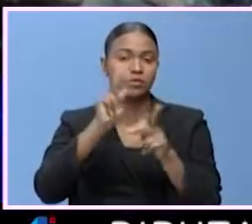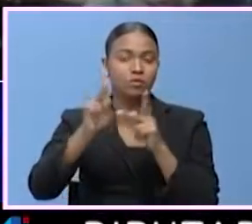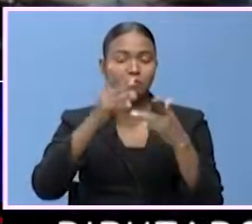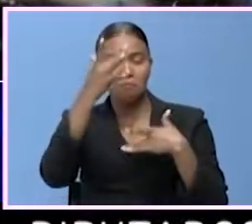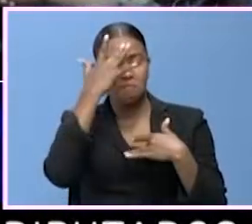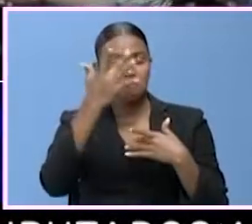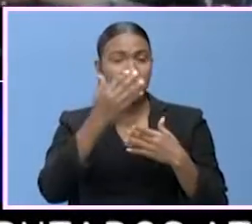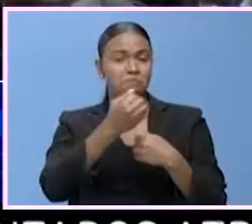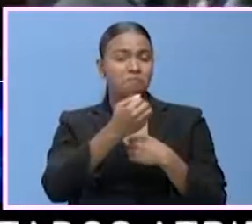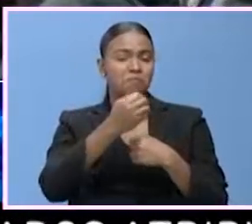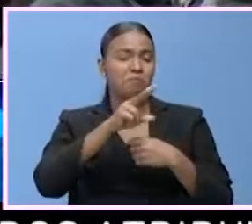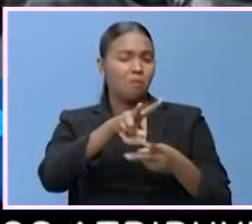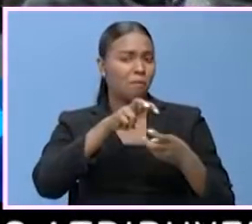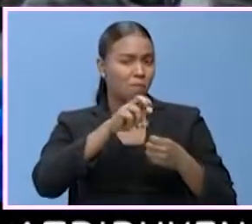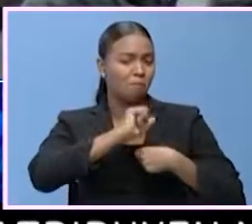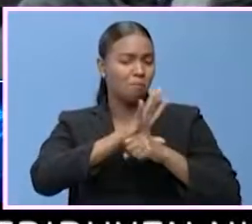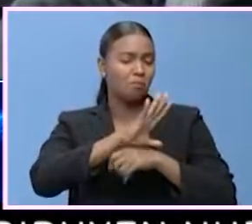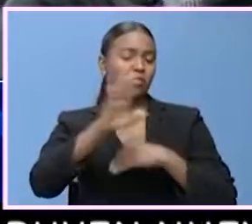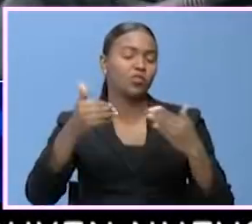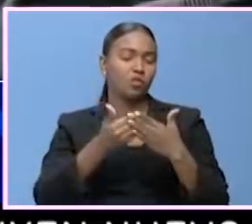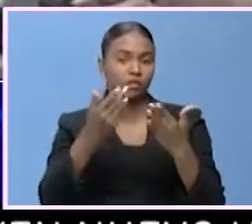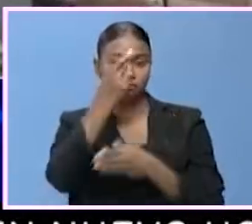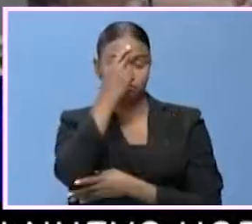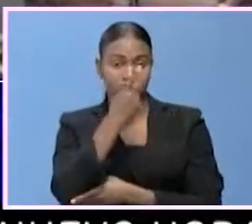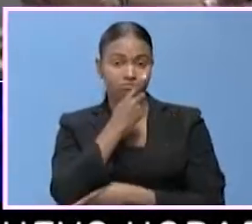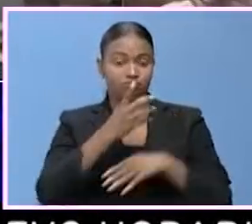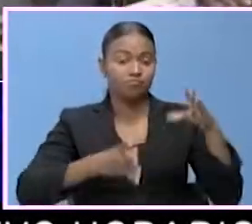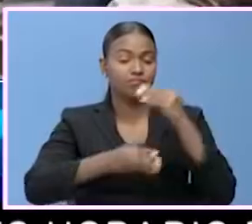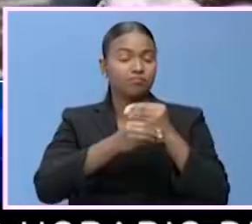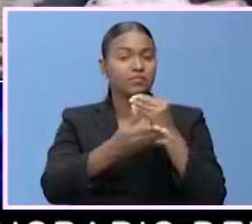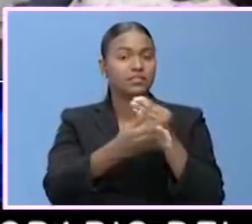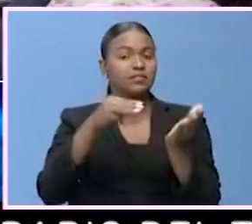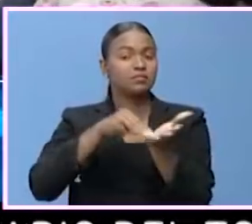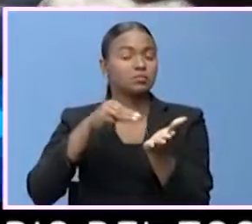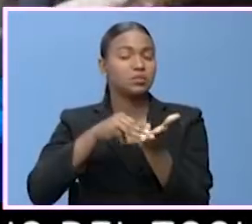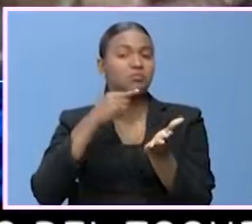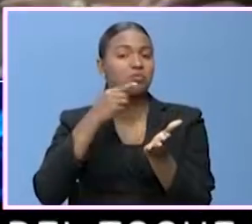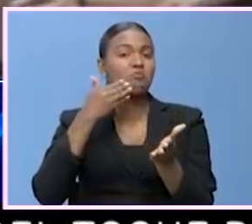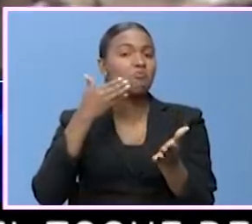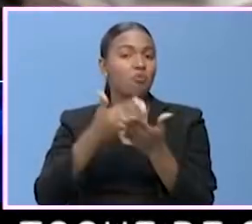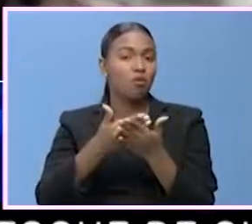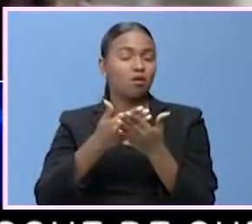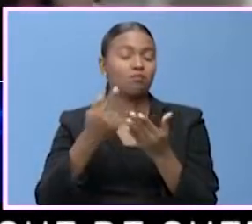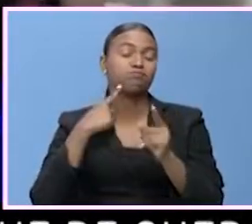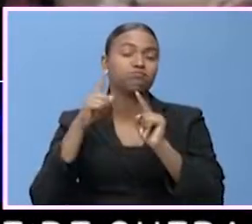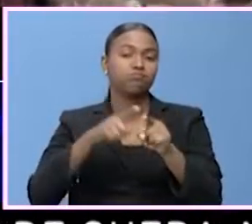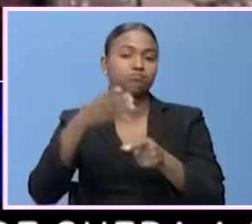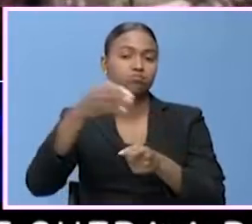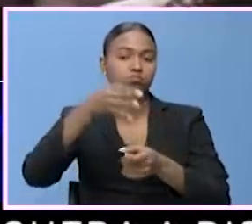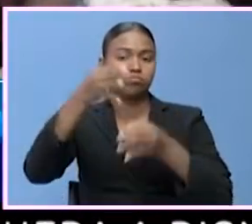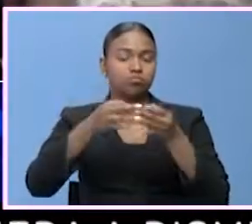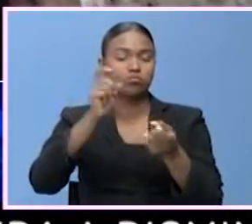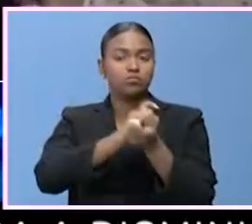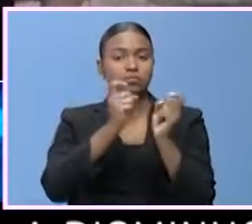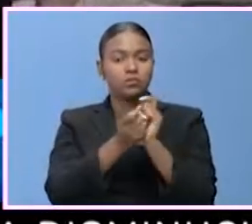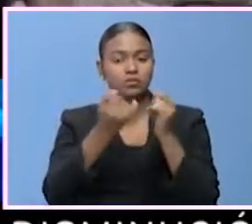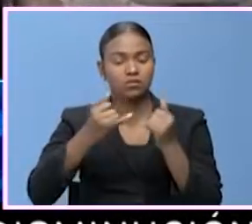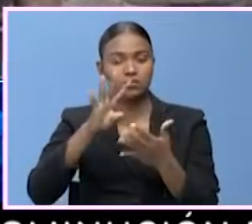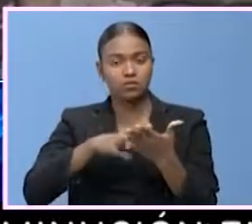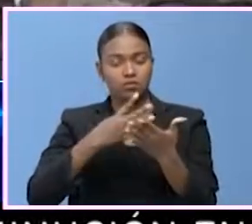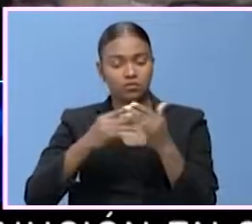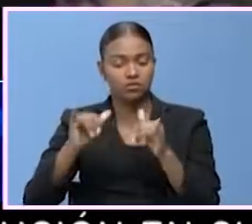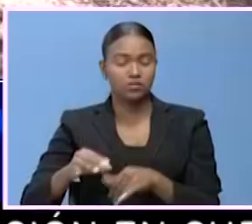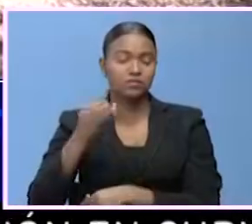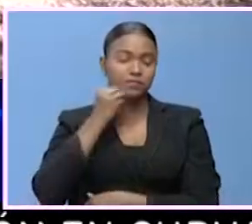del COVID-19 en todo el país. En adición a esto, el galeno saludó la nueva medida del Poder Ejecutivo de flexibilizar el